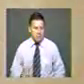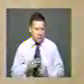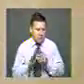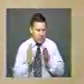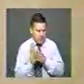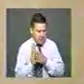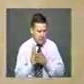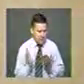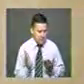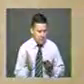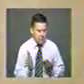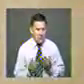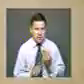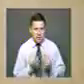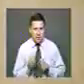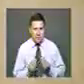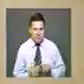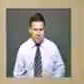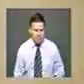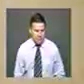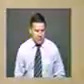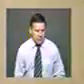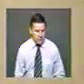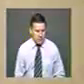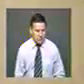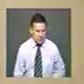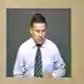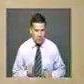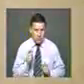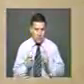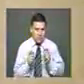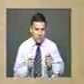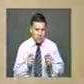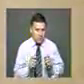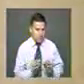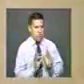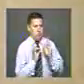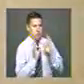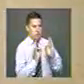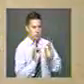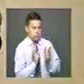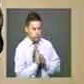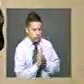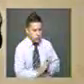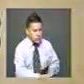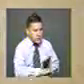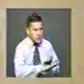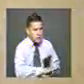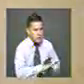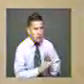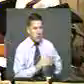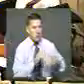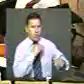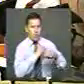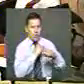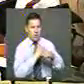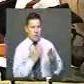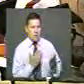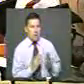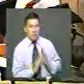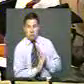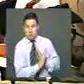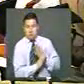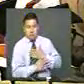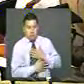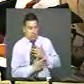concesión, sino como unos atributos, unas garantías y unas exigencias, al igual que una inmunidad.